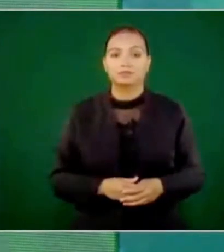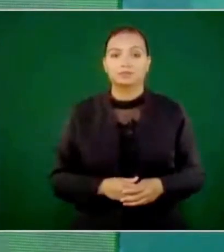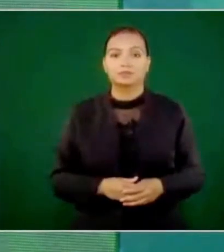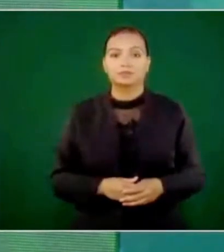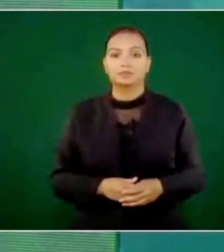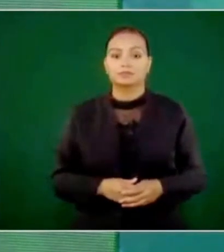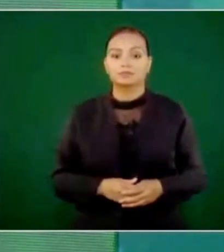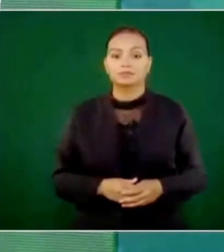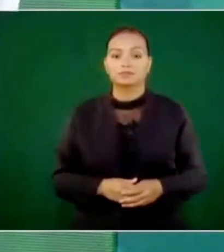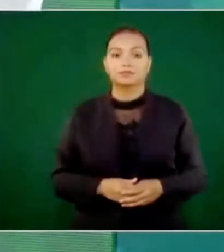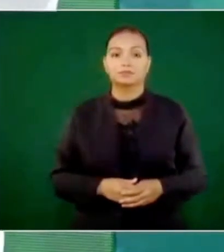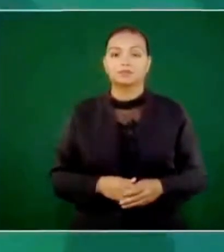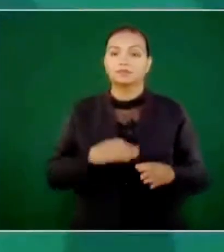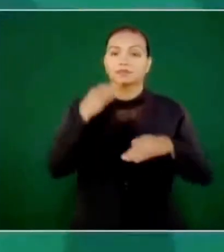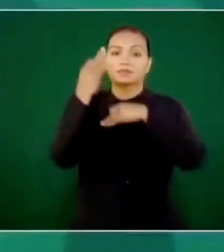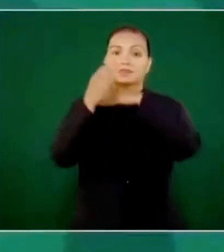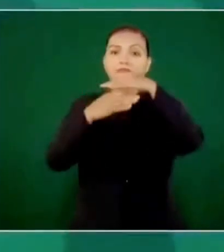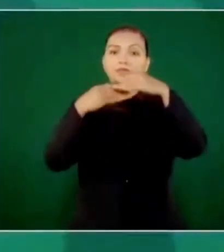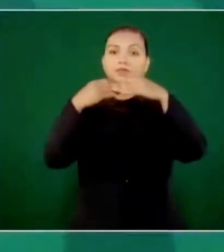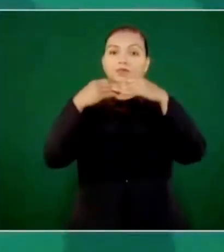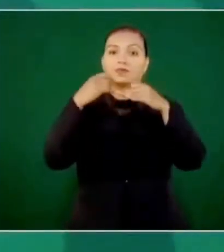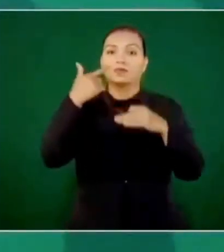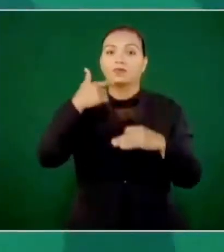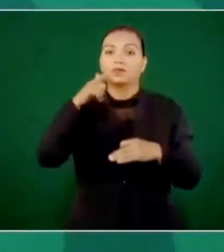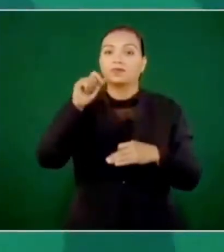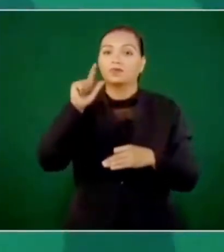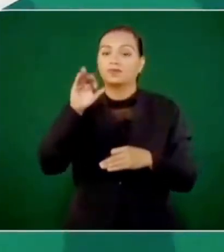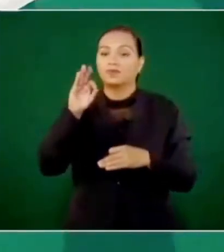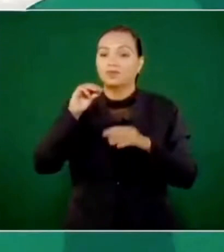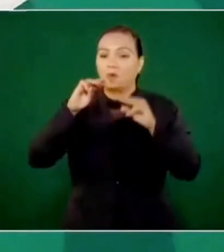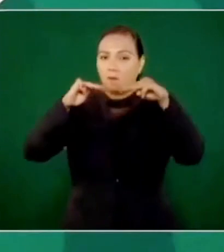Aquí dice, toda la parte del Golfo.